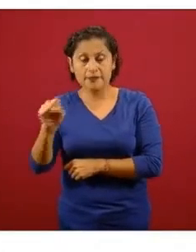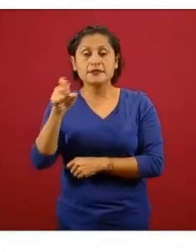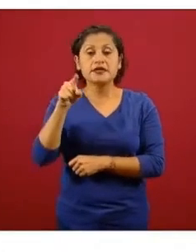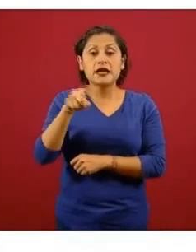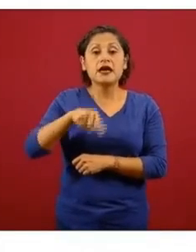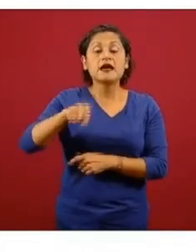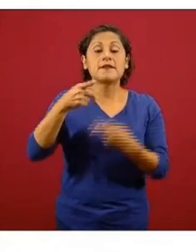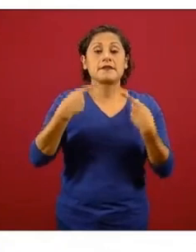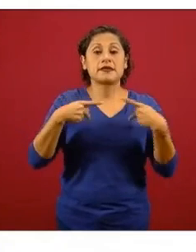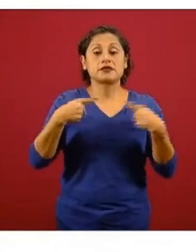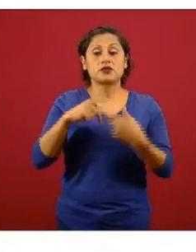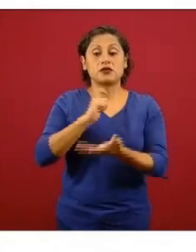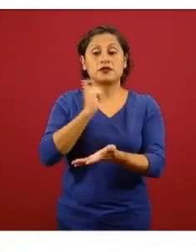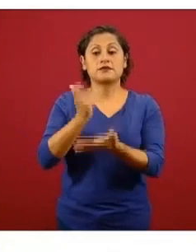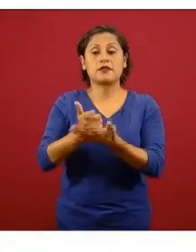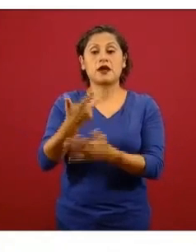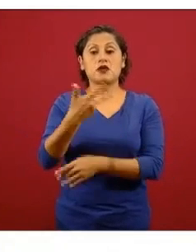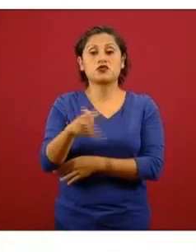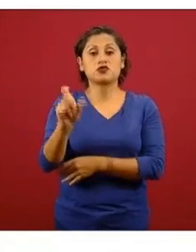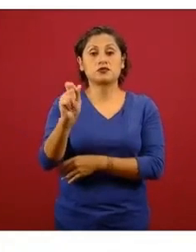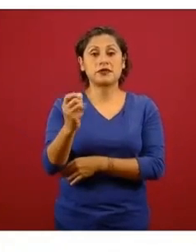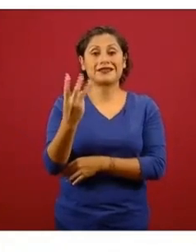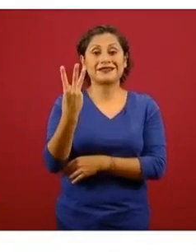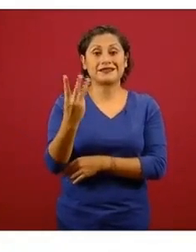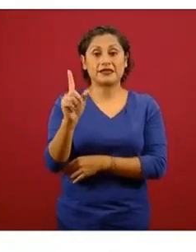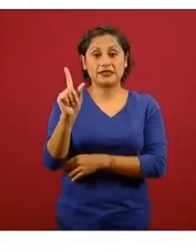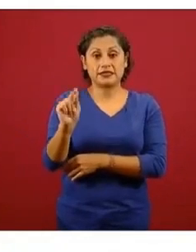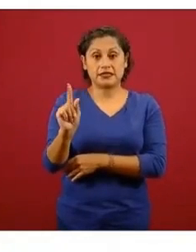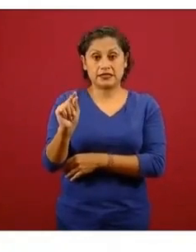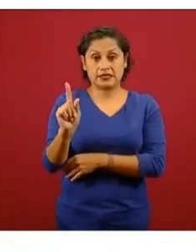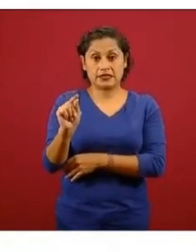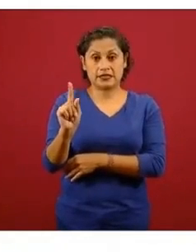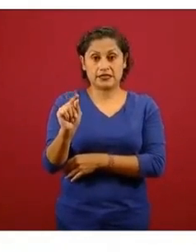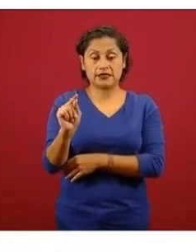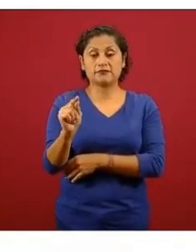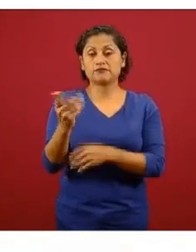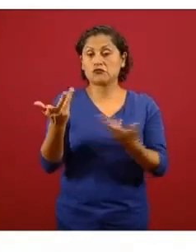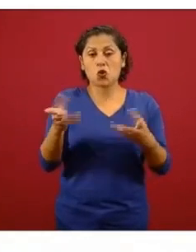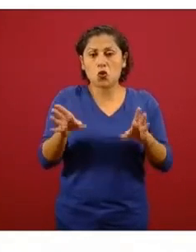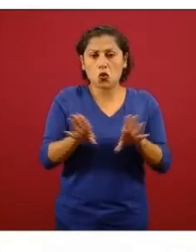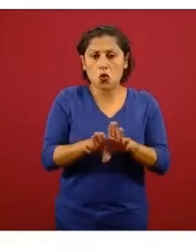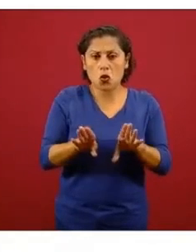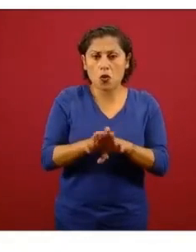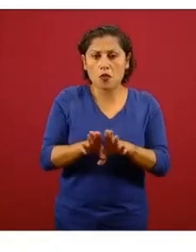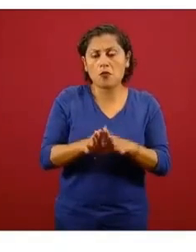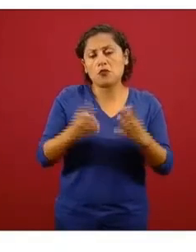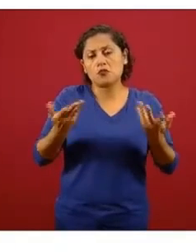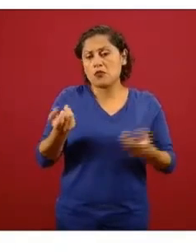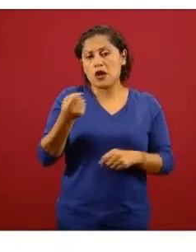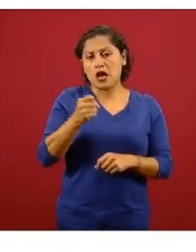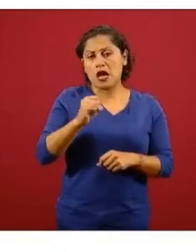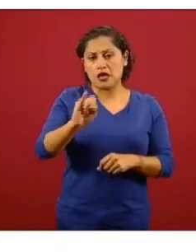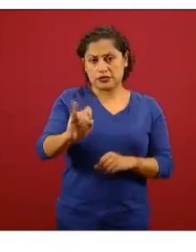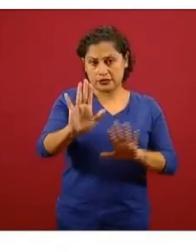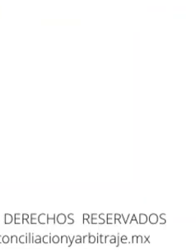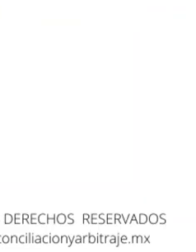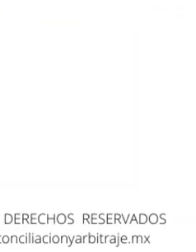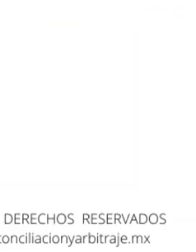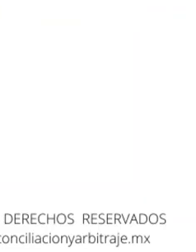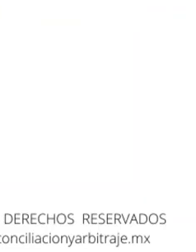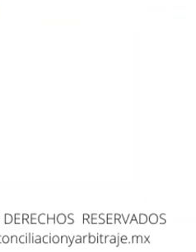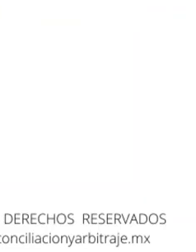pagar 823.70. Y el procedimiento es el que justamente mencionamos a continuación. La siguiente, por